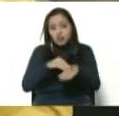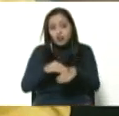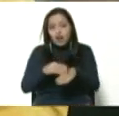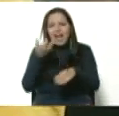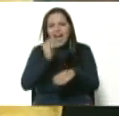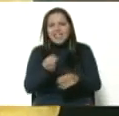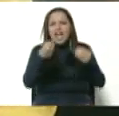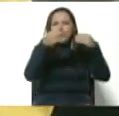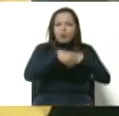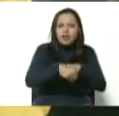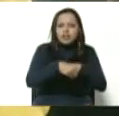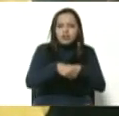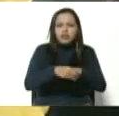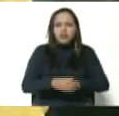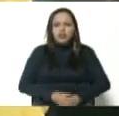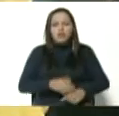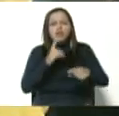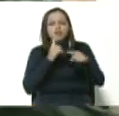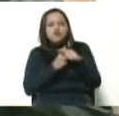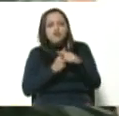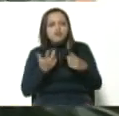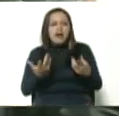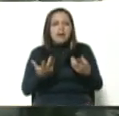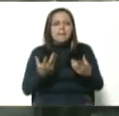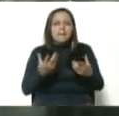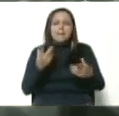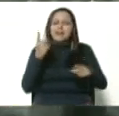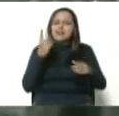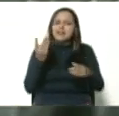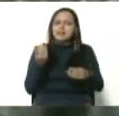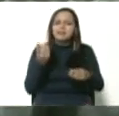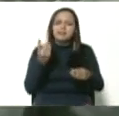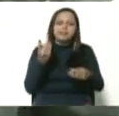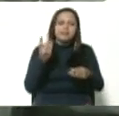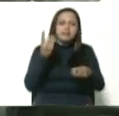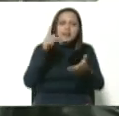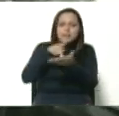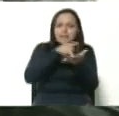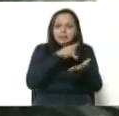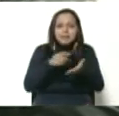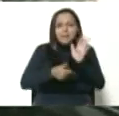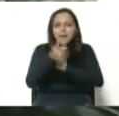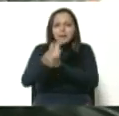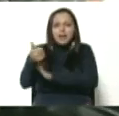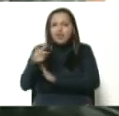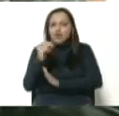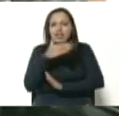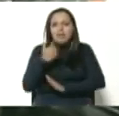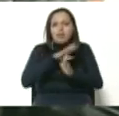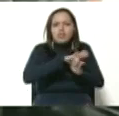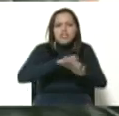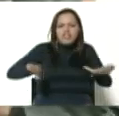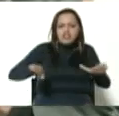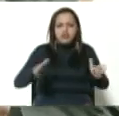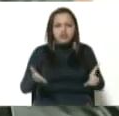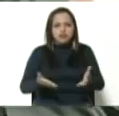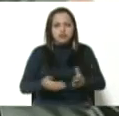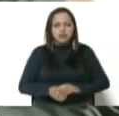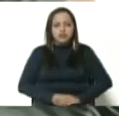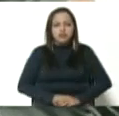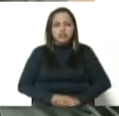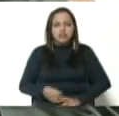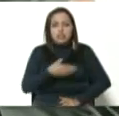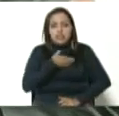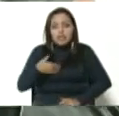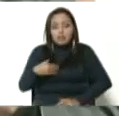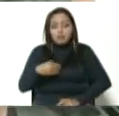con la suma, con la multiplicación, no nos interesa ni la resta ni la división, nos interesa es un criterio que